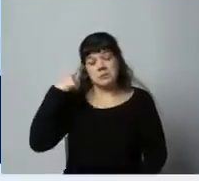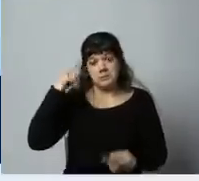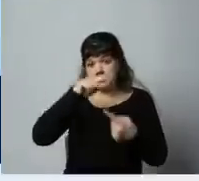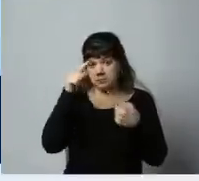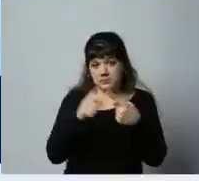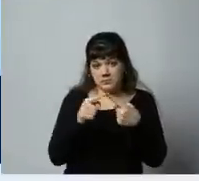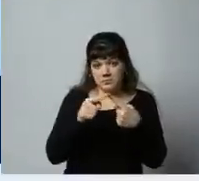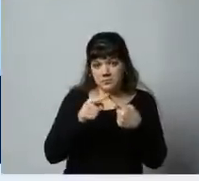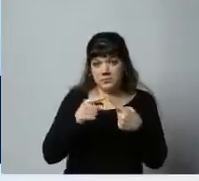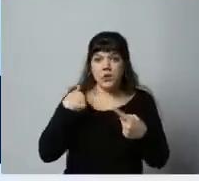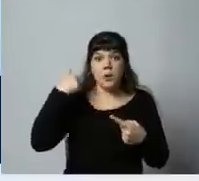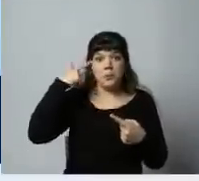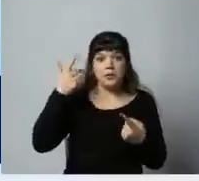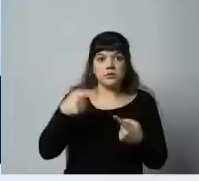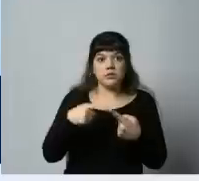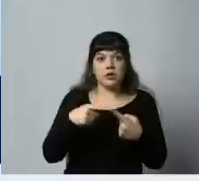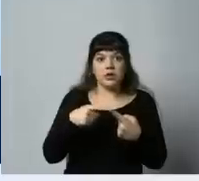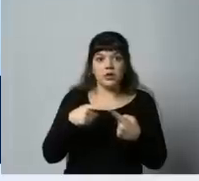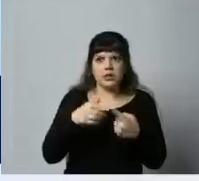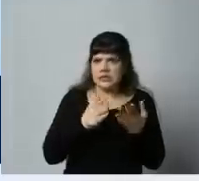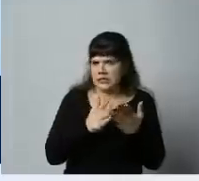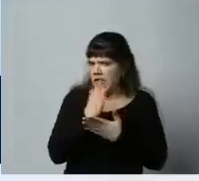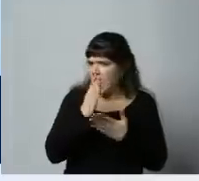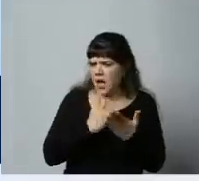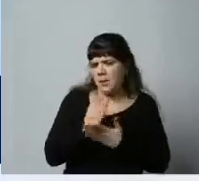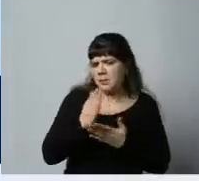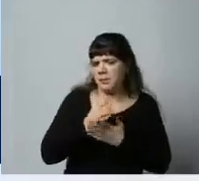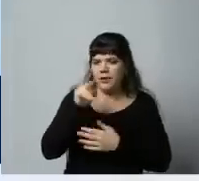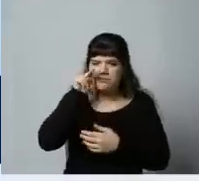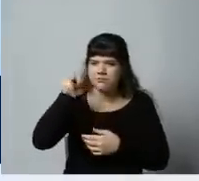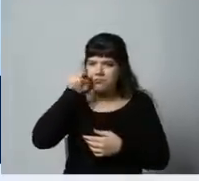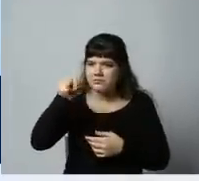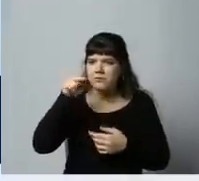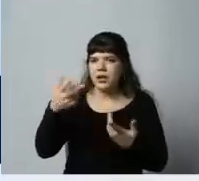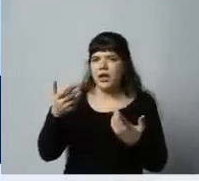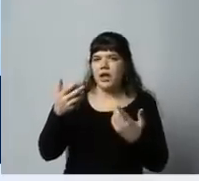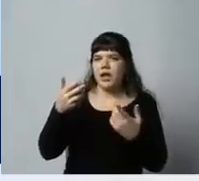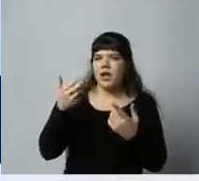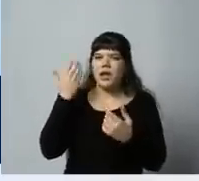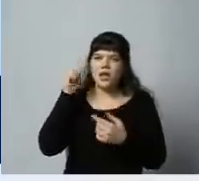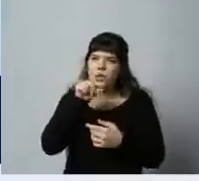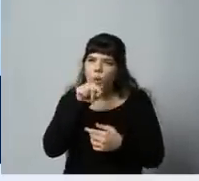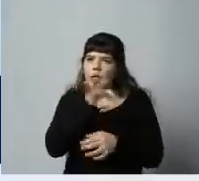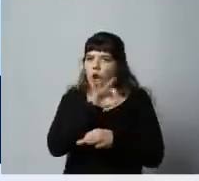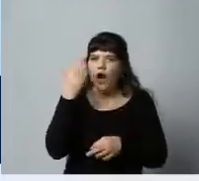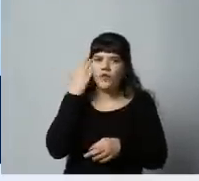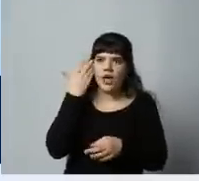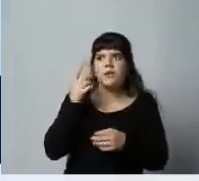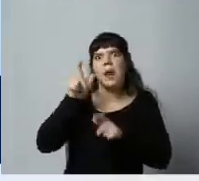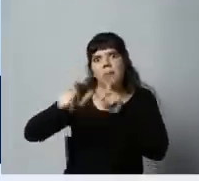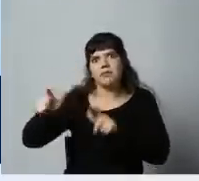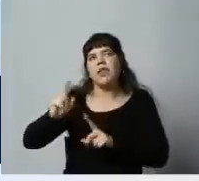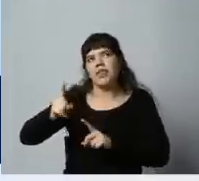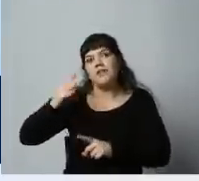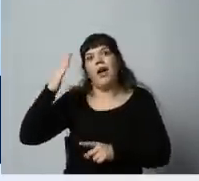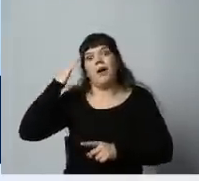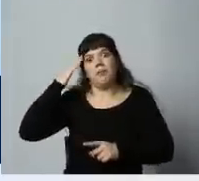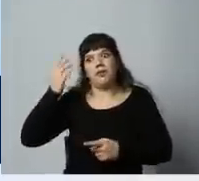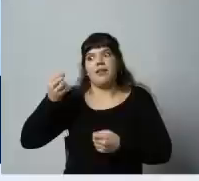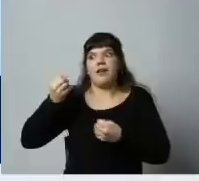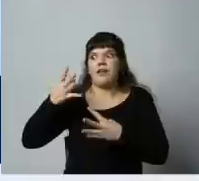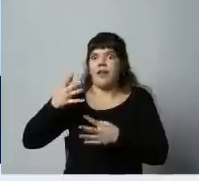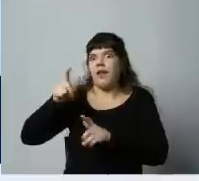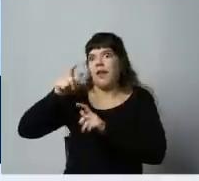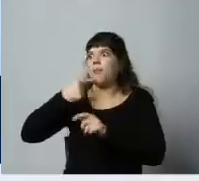que vigilancia sobre las redes sociales ha habido desde hace tiempo eh la gente también tendría que aprender que hay vigilancia sobre las